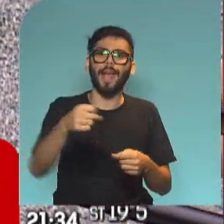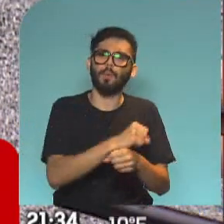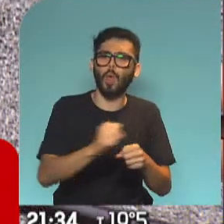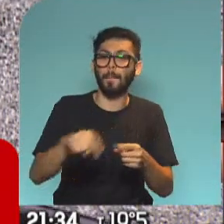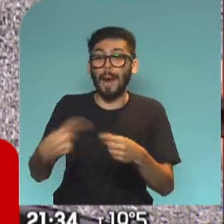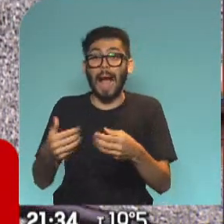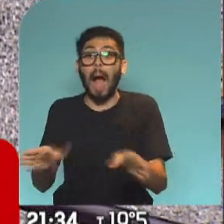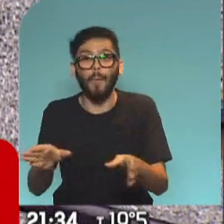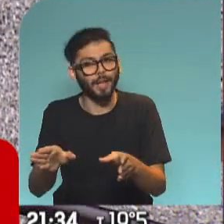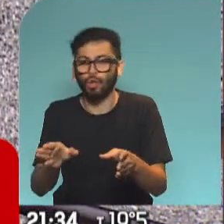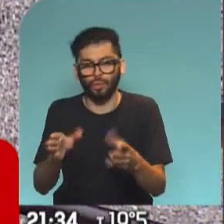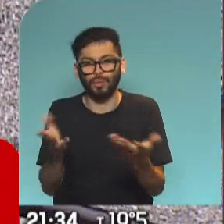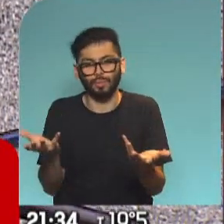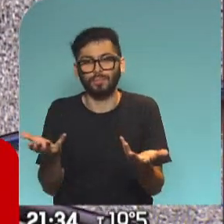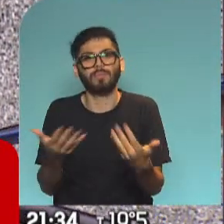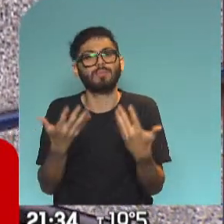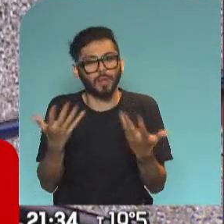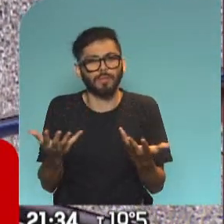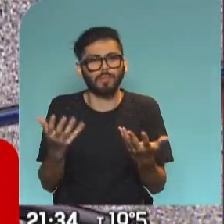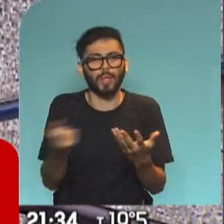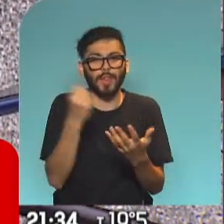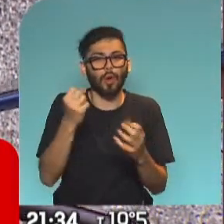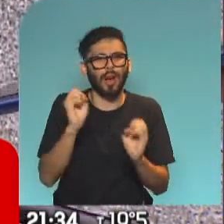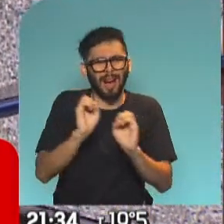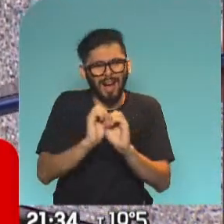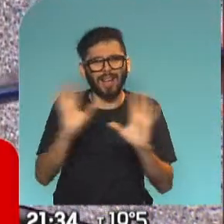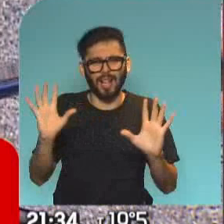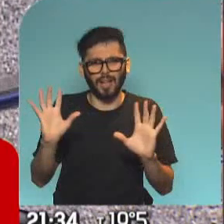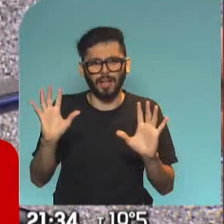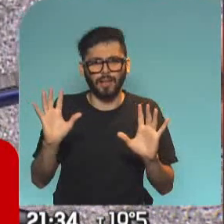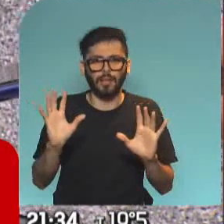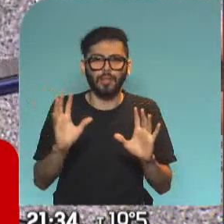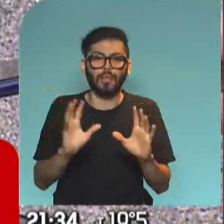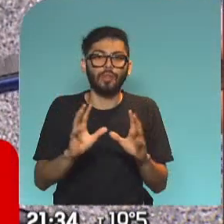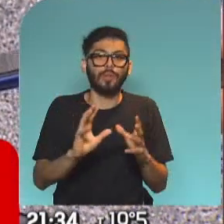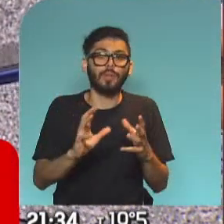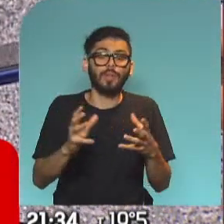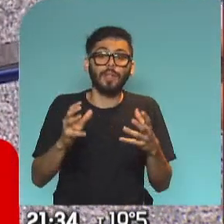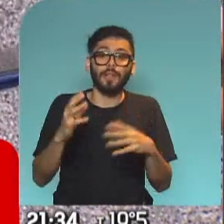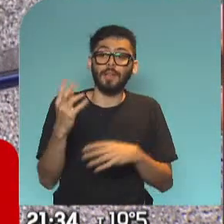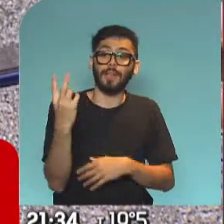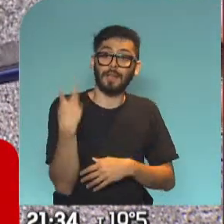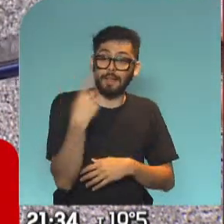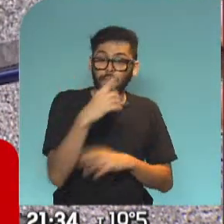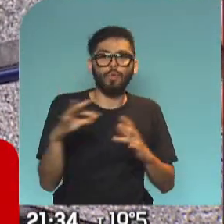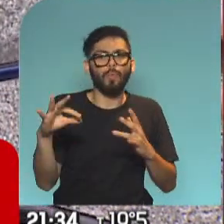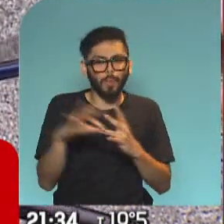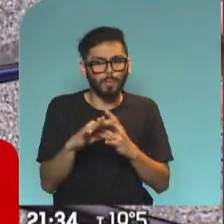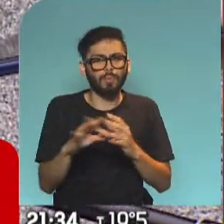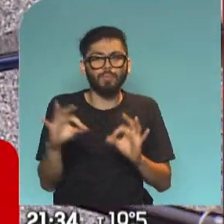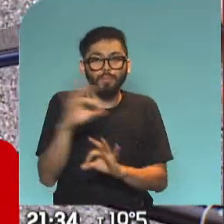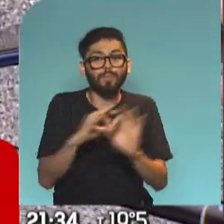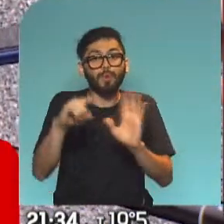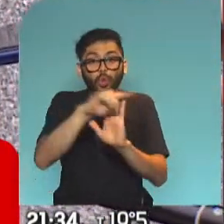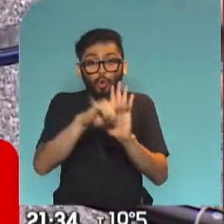por lo cual se clarificó mucho este concepto. Hay un compromiso de Jefatura de Gabinete que los protocolos que